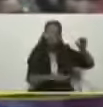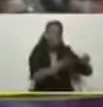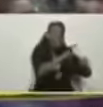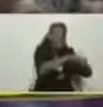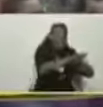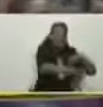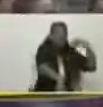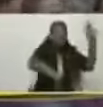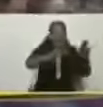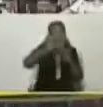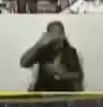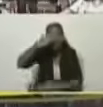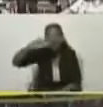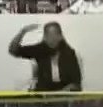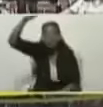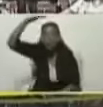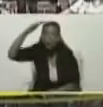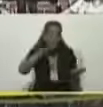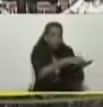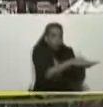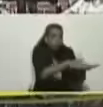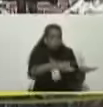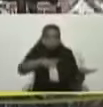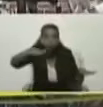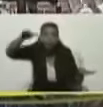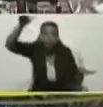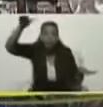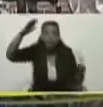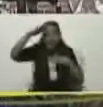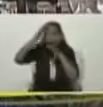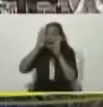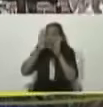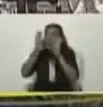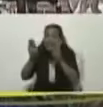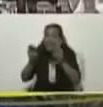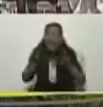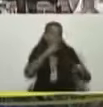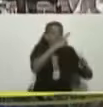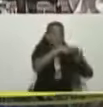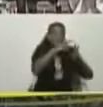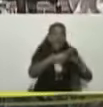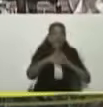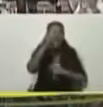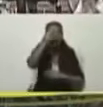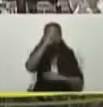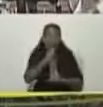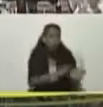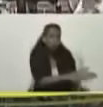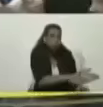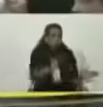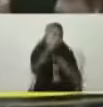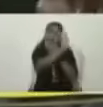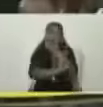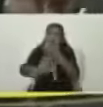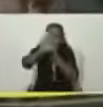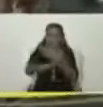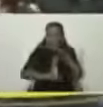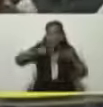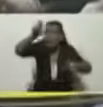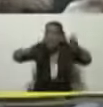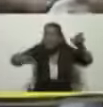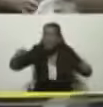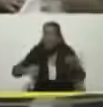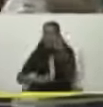tan completo de la mujer venezolana para atenderla, para quererla, para protegerla,